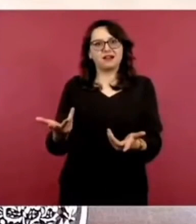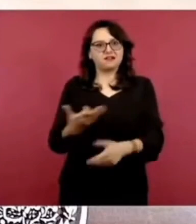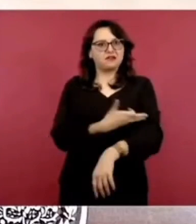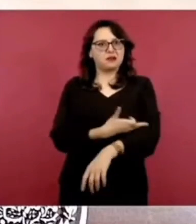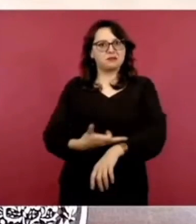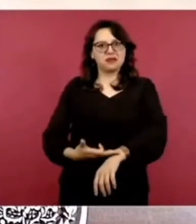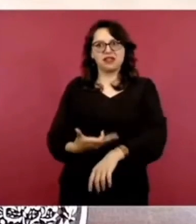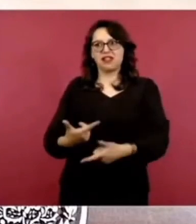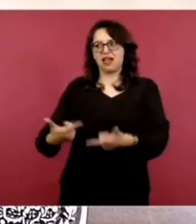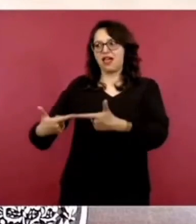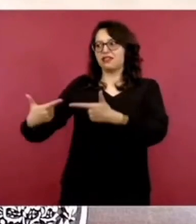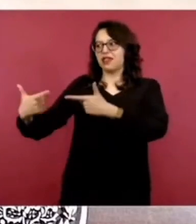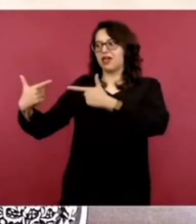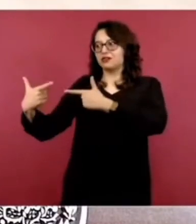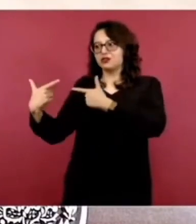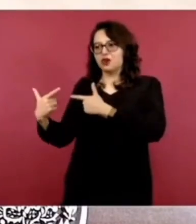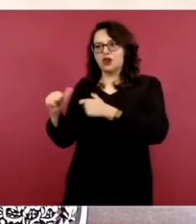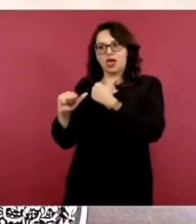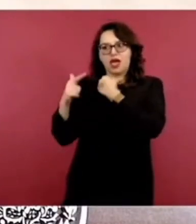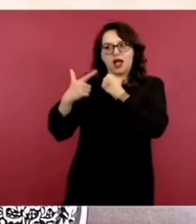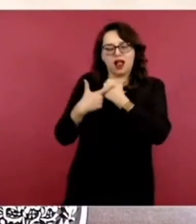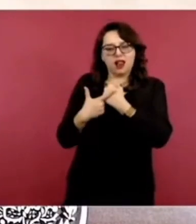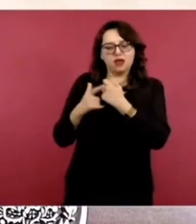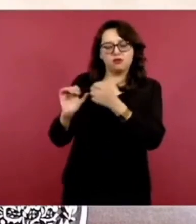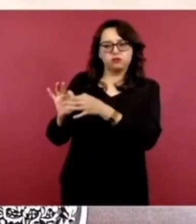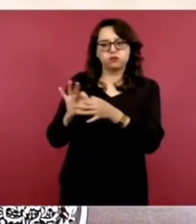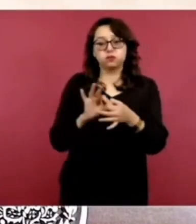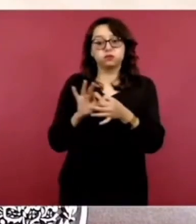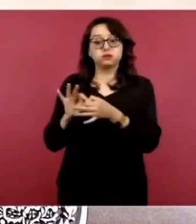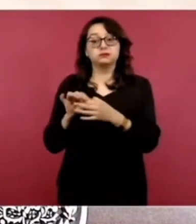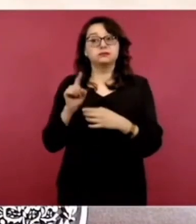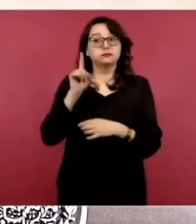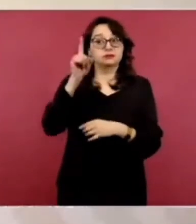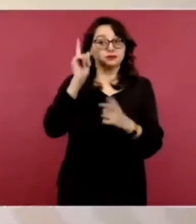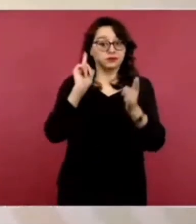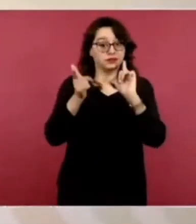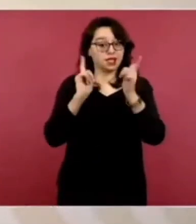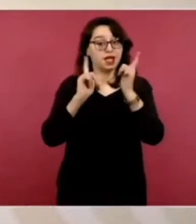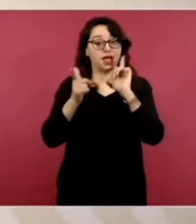a los que los atrapó la